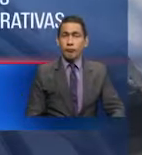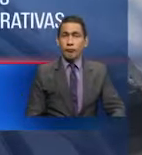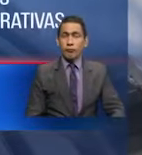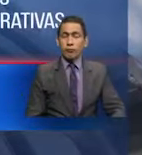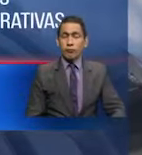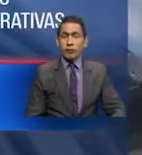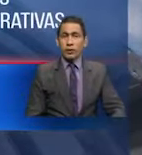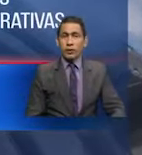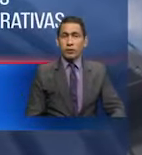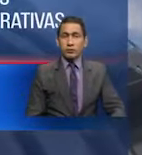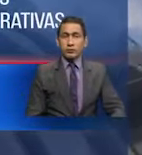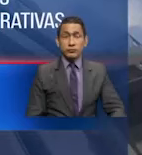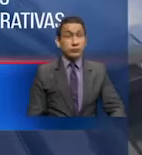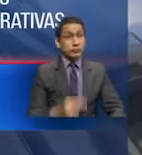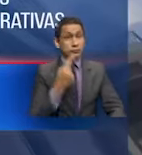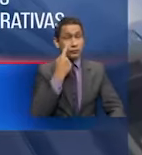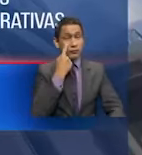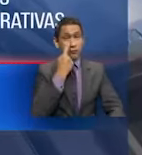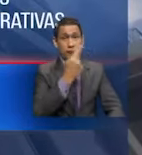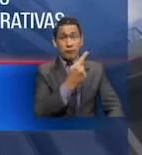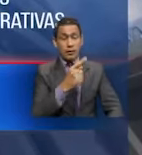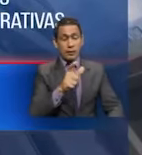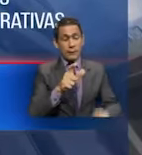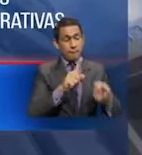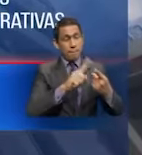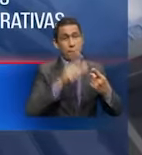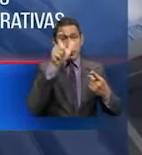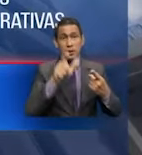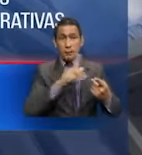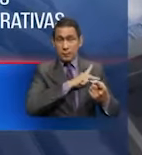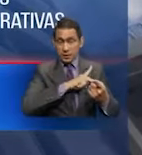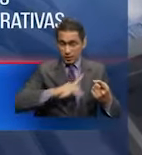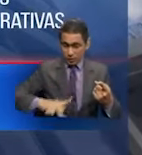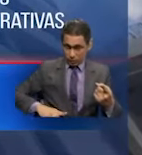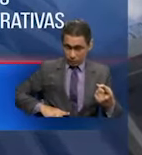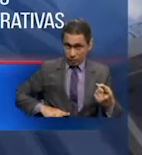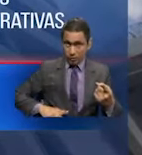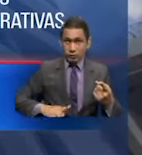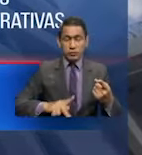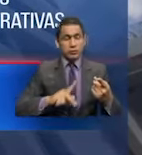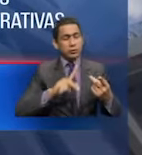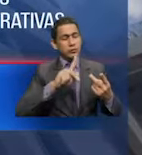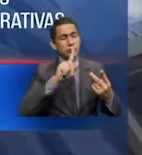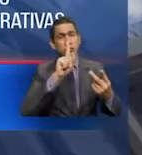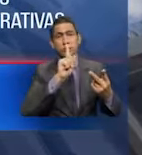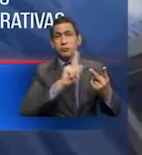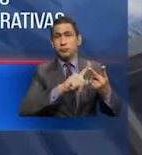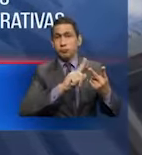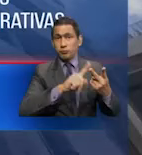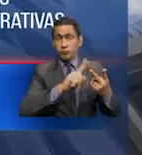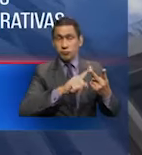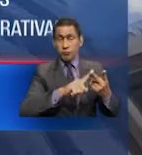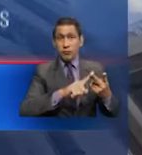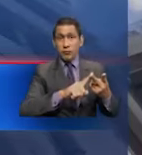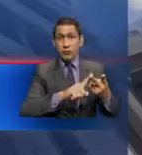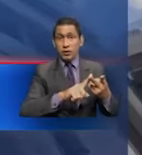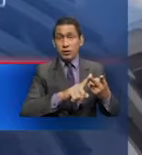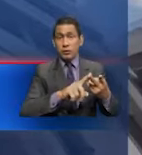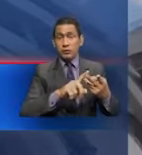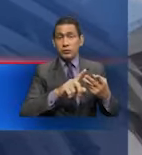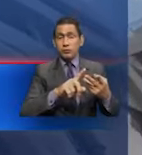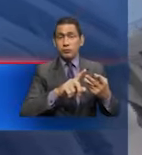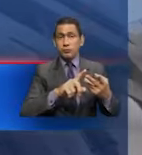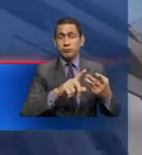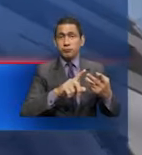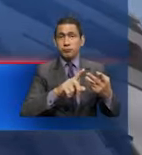a la remisión de intereses son personas naturales o jurídicas con responsabilidades civiles o administrativas confirmadas por la entidad de